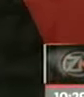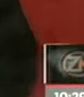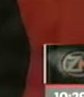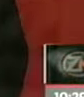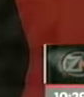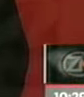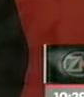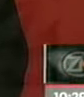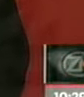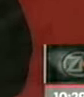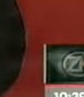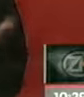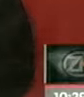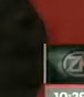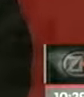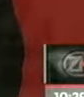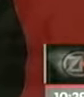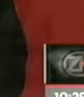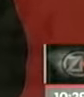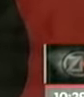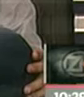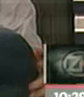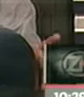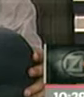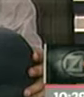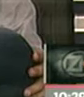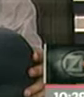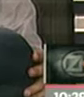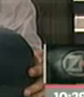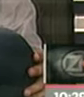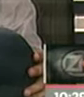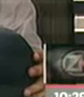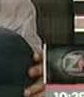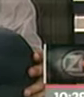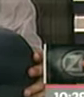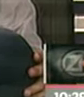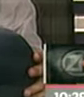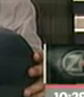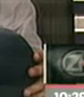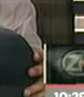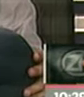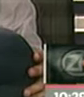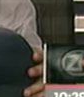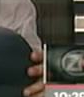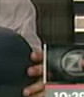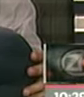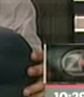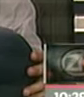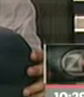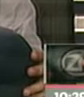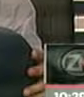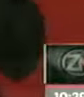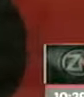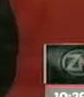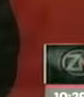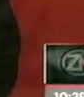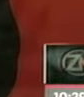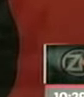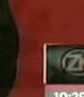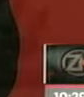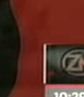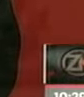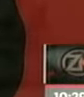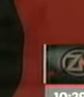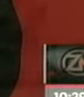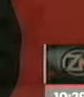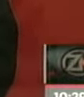deja que la gente vea su película, dejen el chiste. Si no, no empiecen a adelantar, claro. Aunque yo voy a decir cómo termina de Avengers porque me la vi hoy. Cuando salen los créditos. Ajá. Ahí